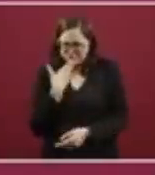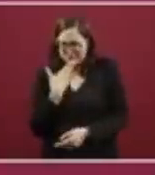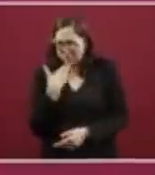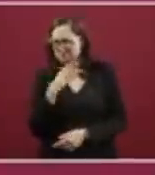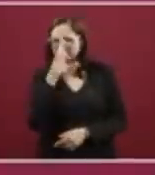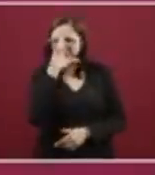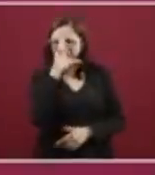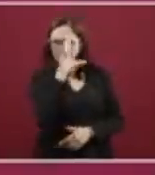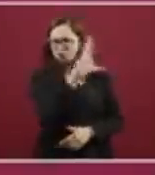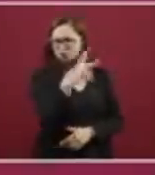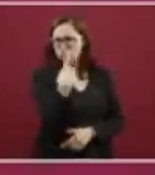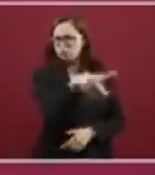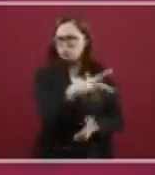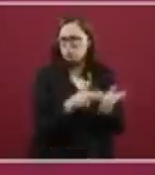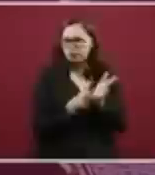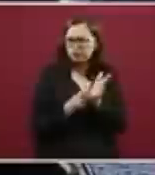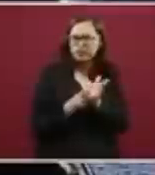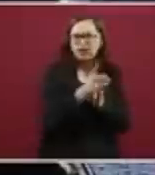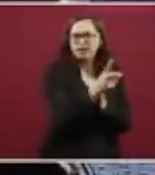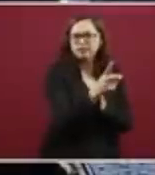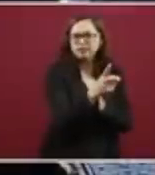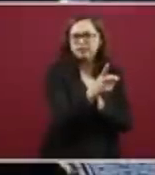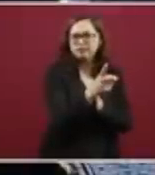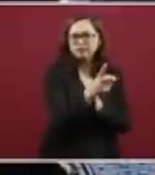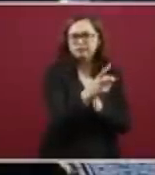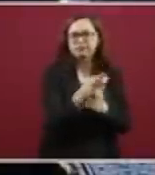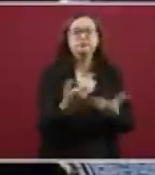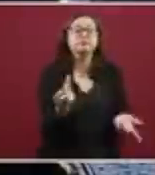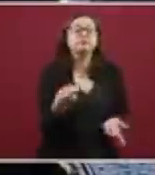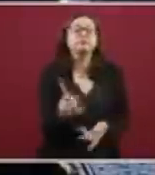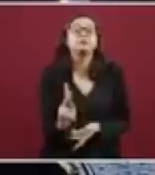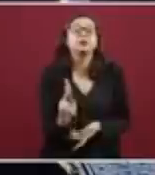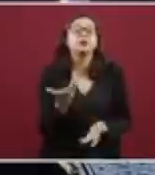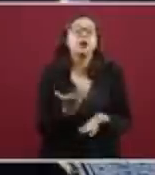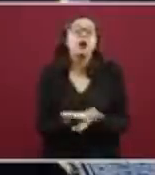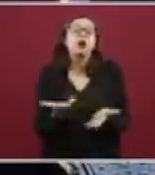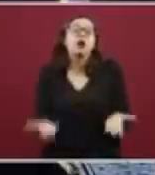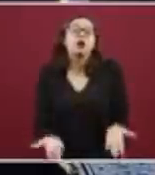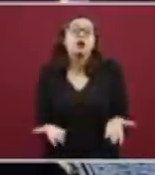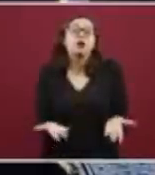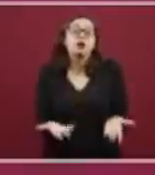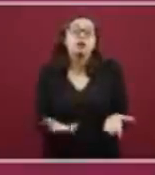legítimo, ¿sí? Pues entonces, a ver,